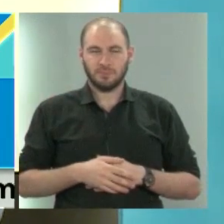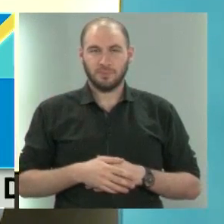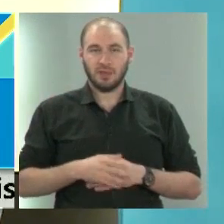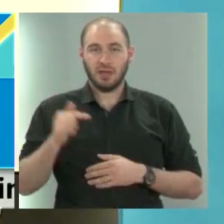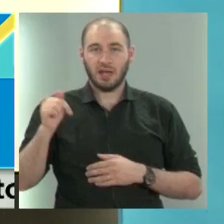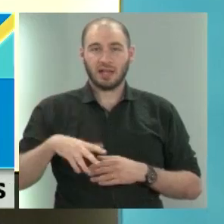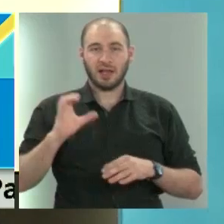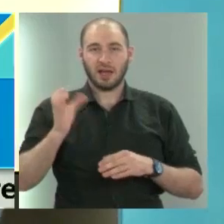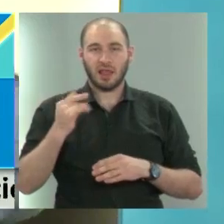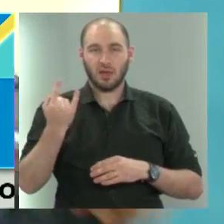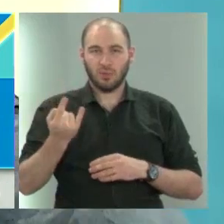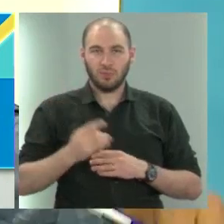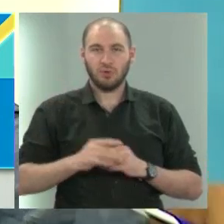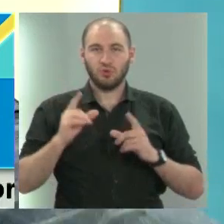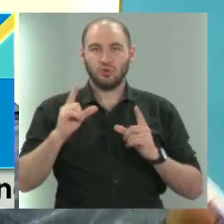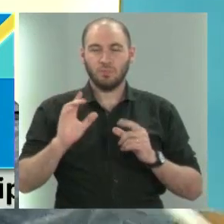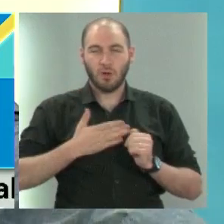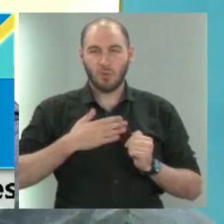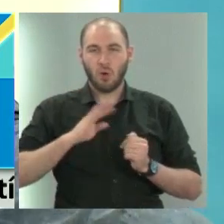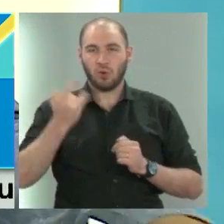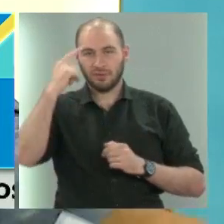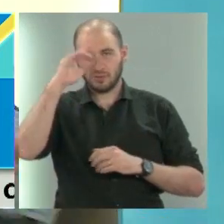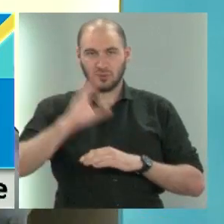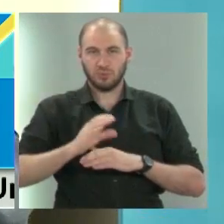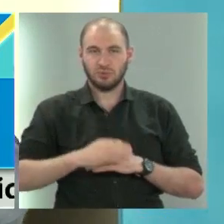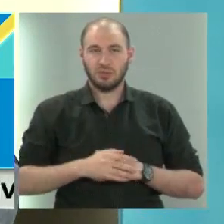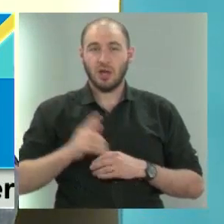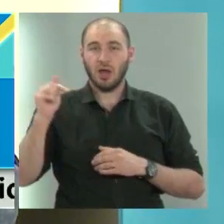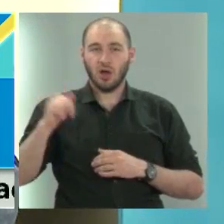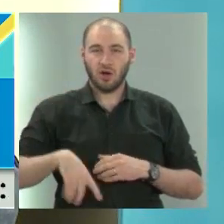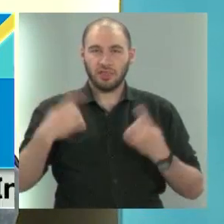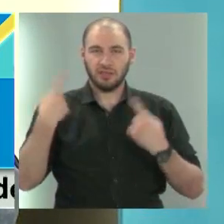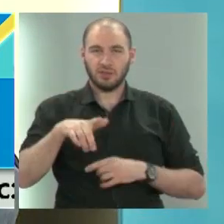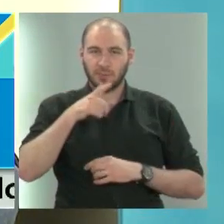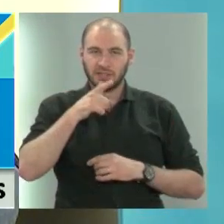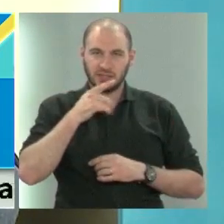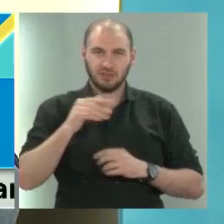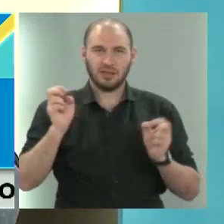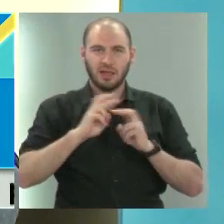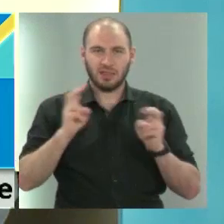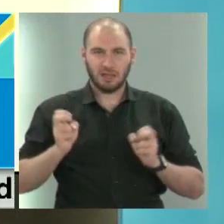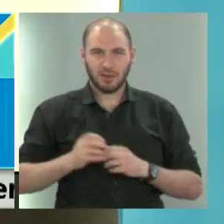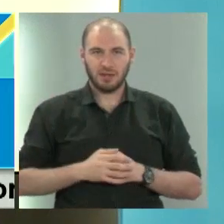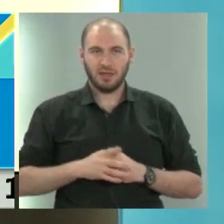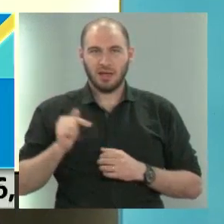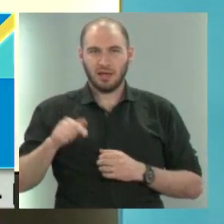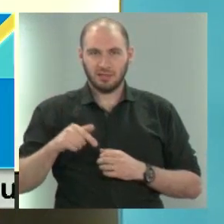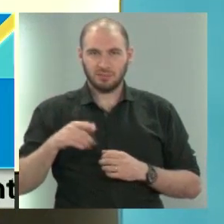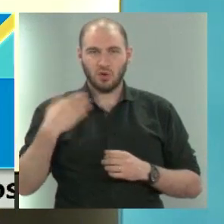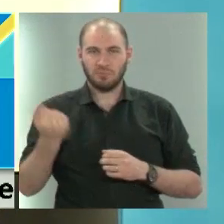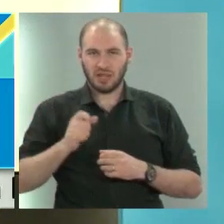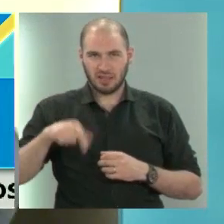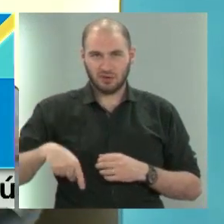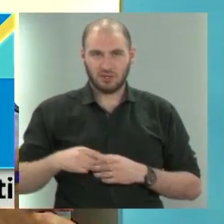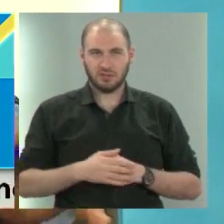www.unidiversidad.com.ar. Estamos en señal U, el canal de la Universidad Nacional de Cuyo. Y hoy, en Distintos Parecidos, vamos a tocar un tema que es sumamente coyuntural y